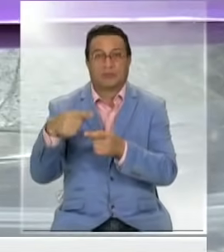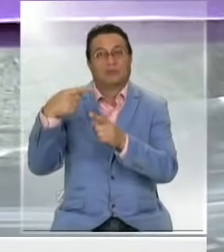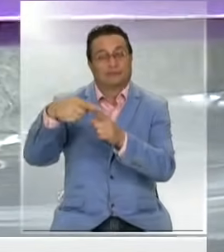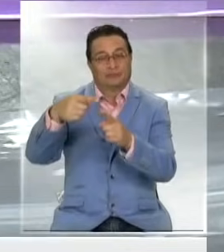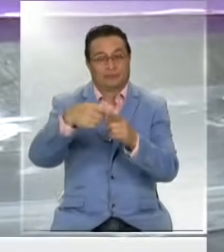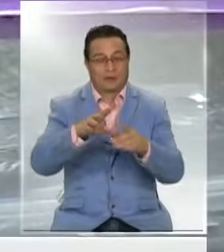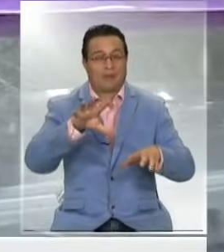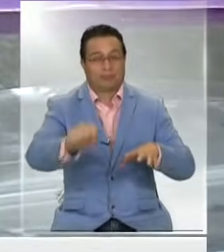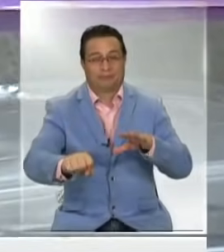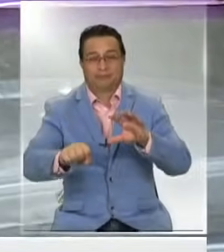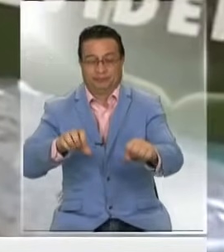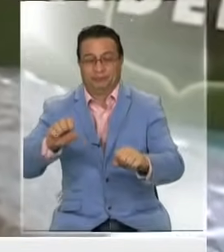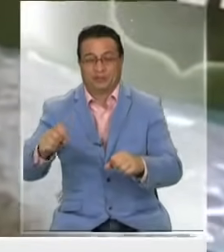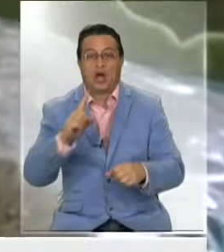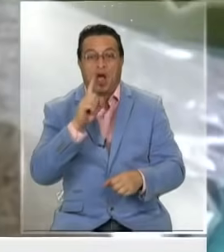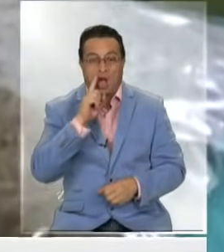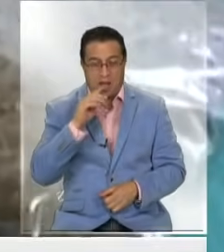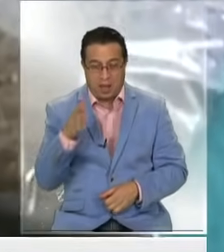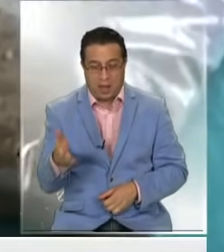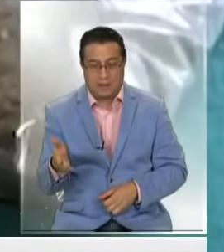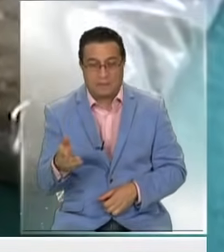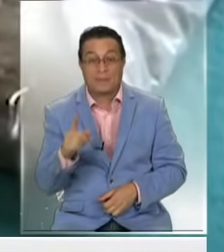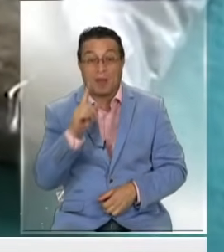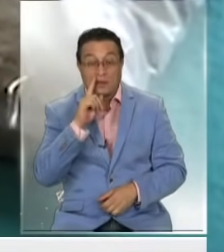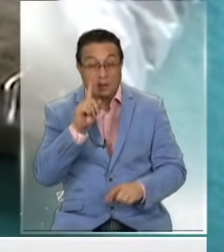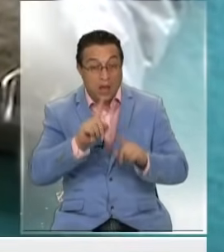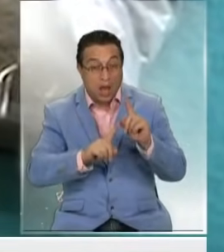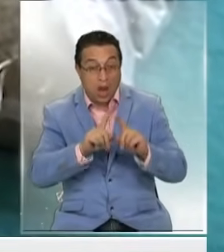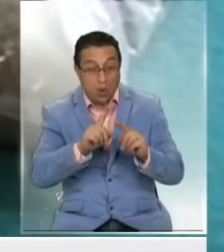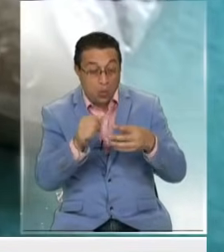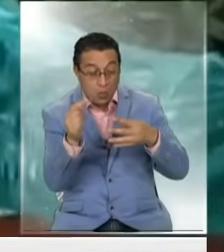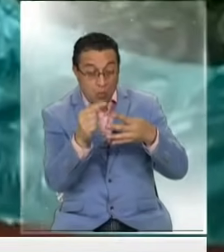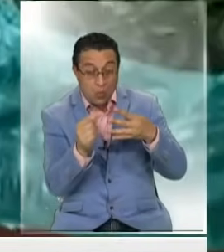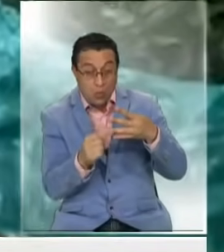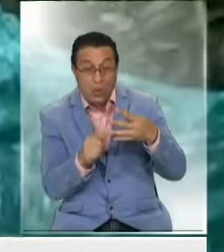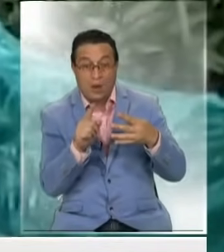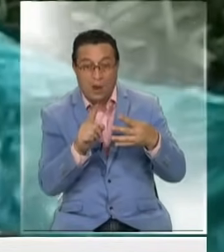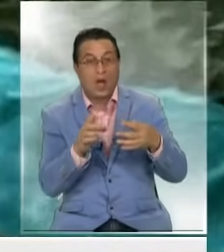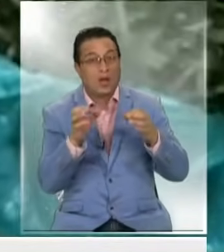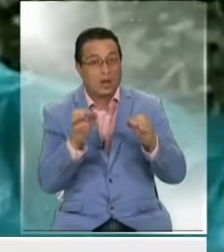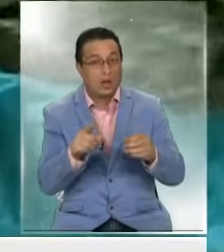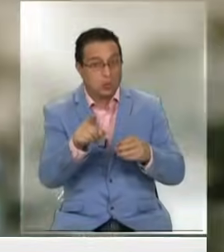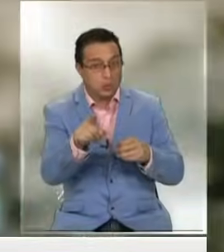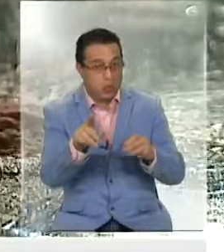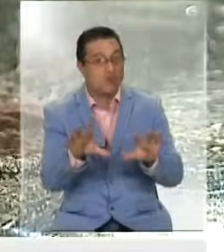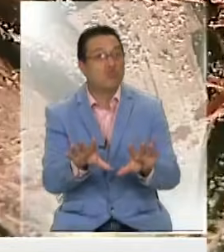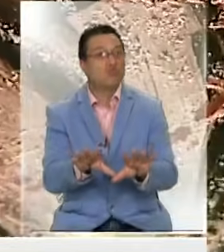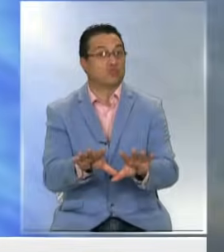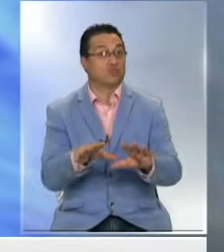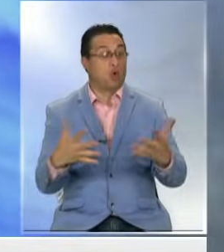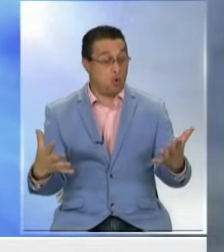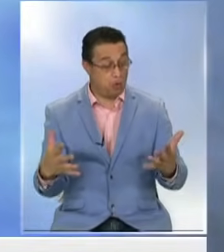distintos operativos policiales. Lo que contienen algunas de ellas, seguro, le va a sorprender.